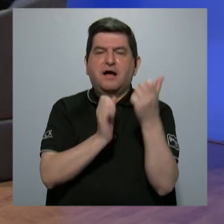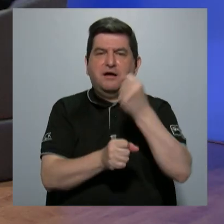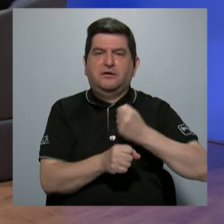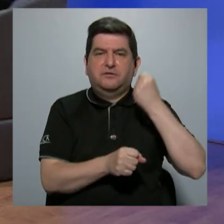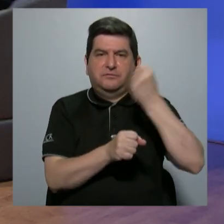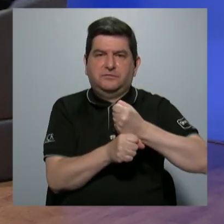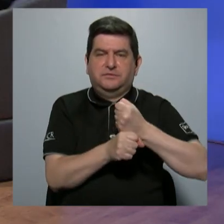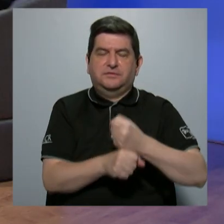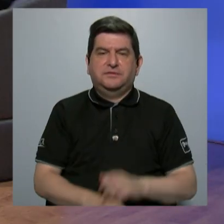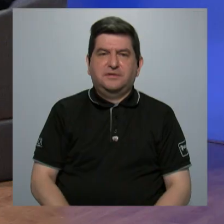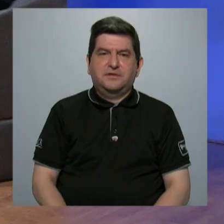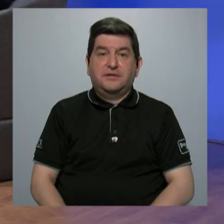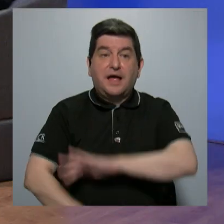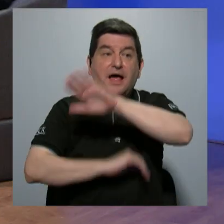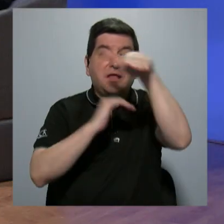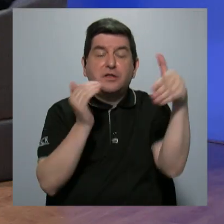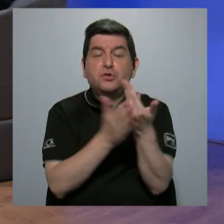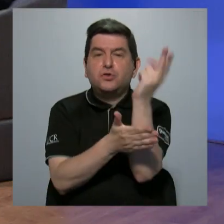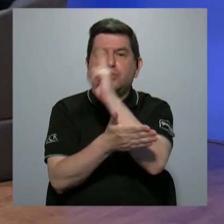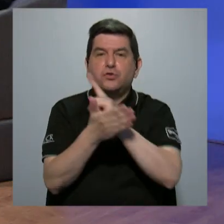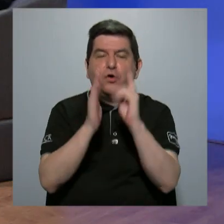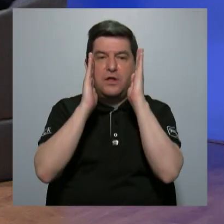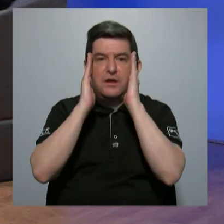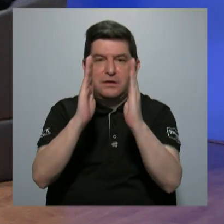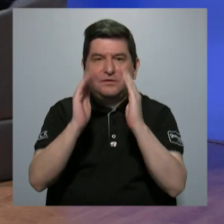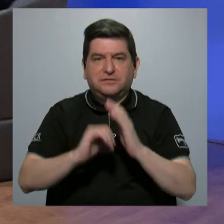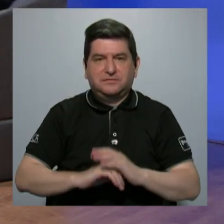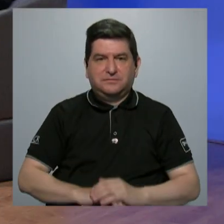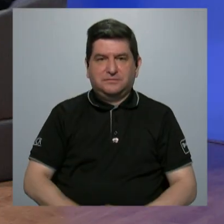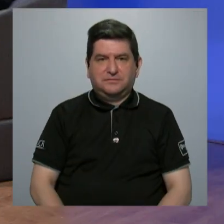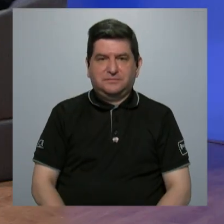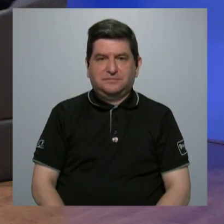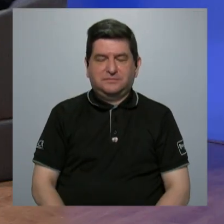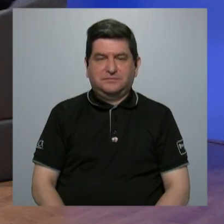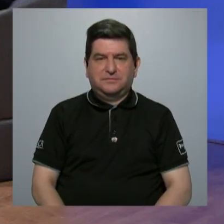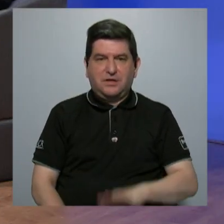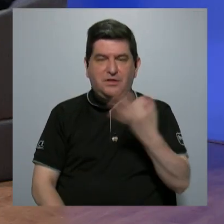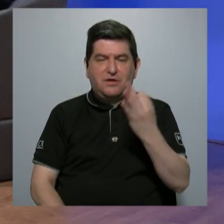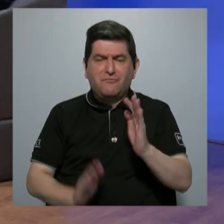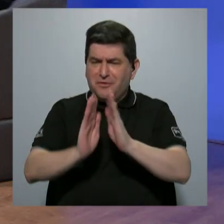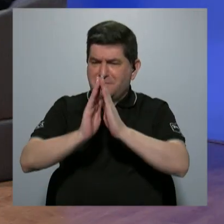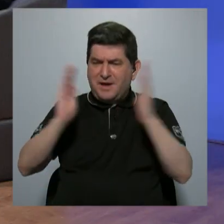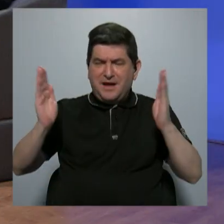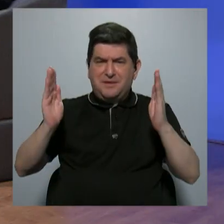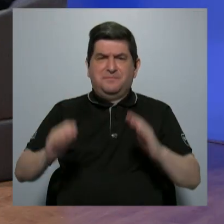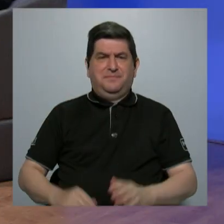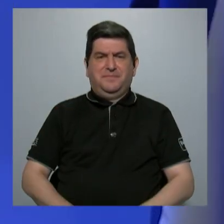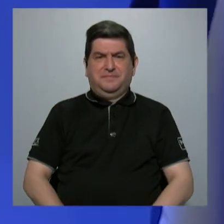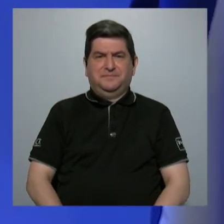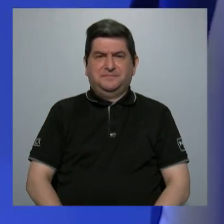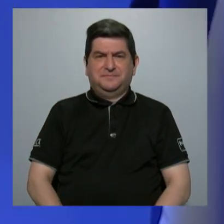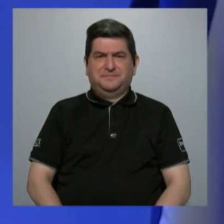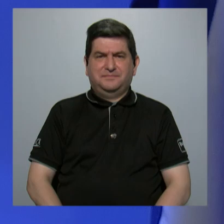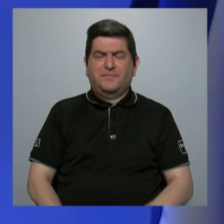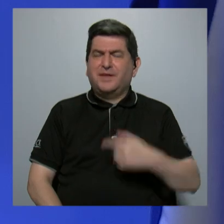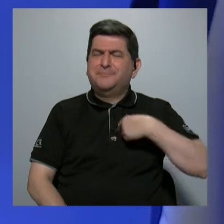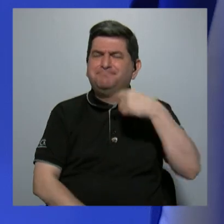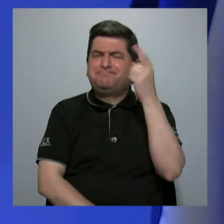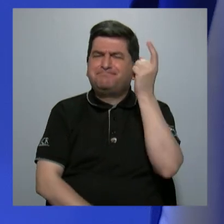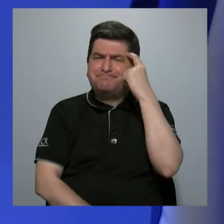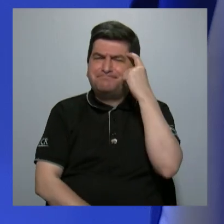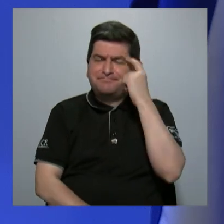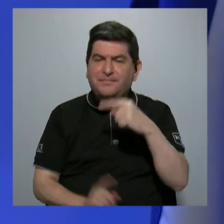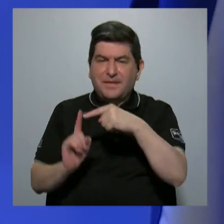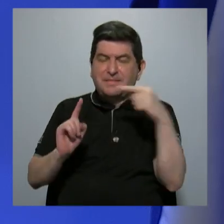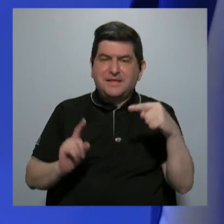trabajar para toda la universidad, ¿verdad? En un sentido amplio y extenso. Me parece que desde el